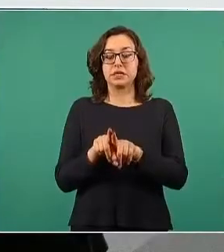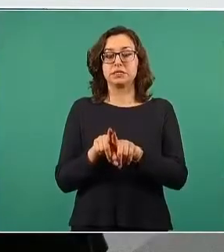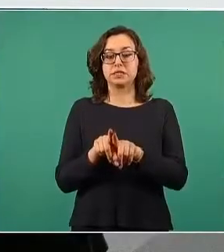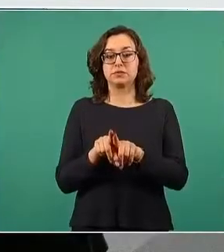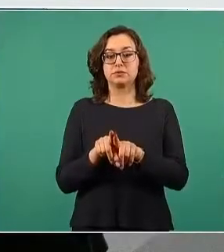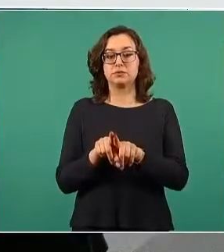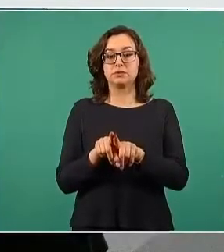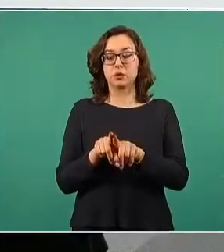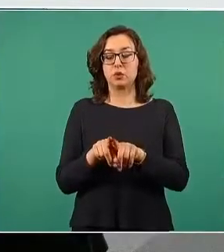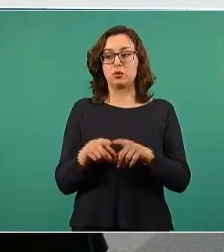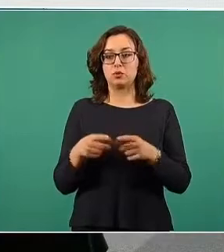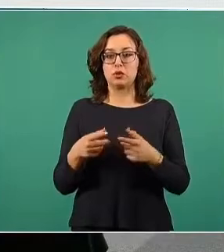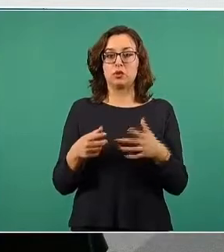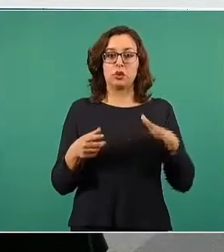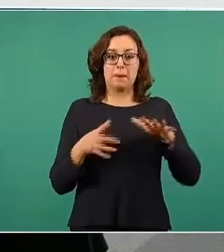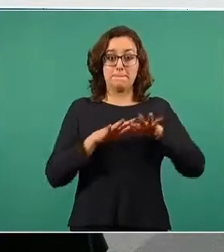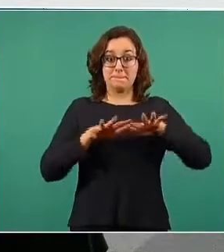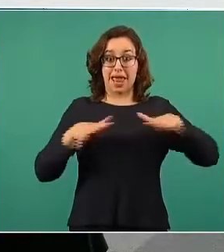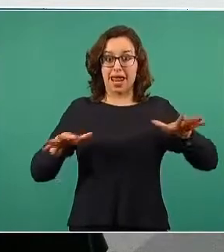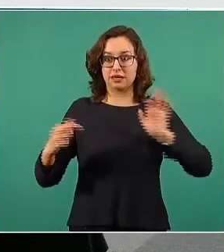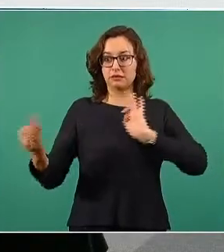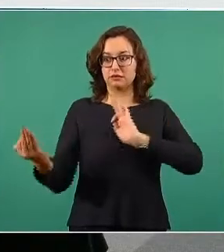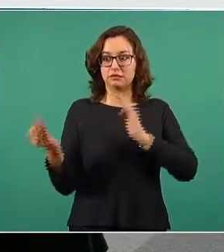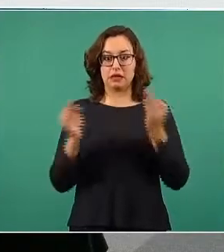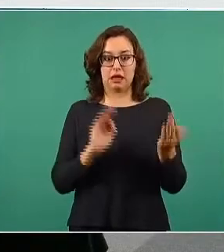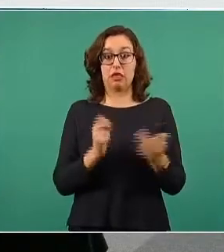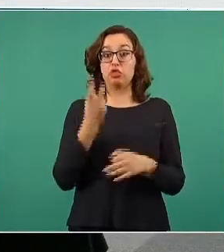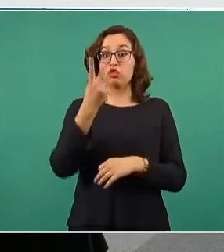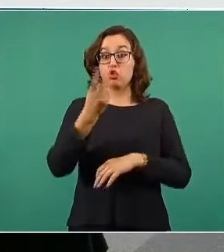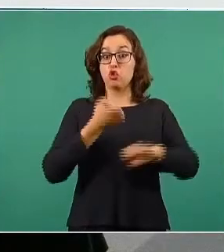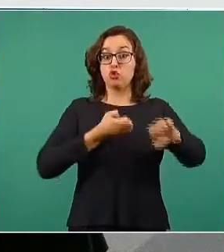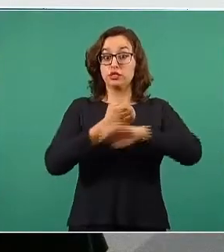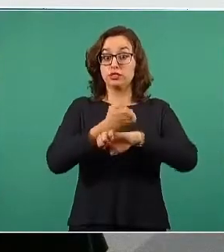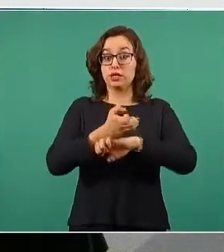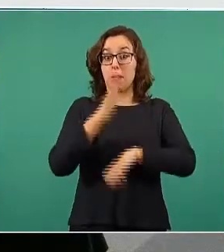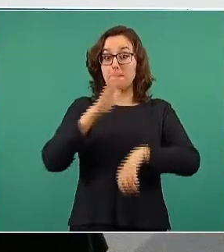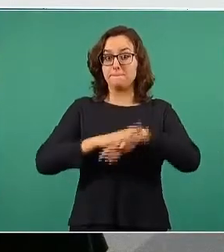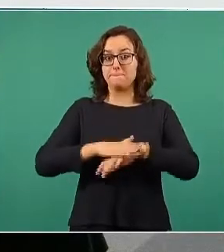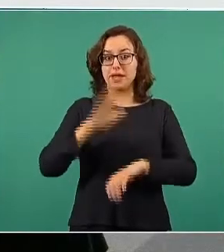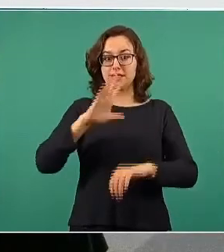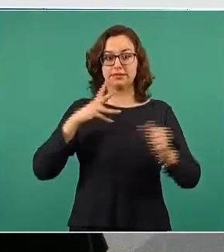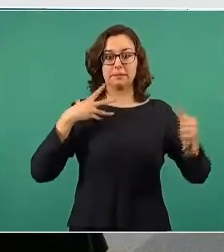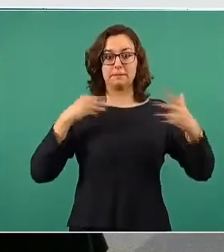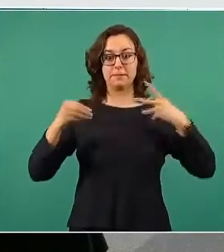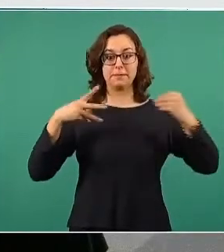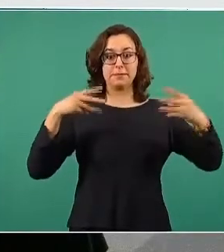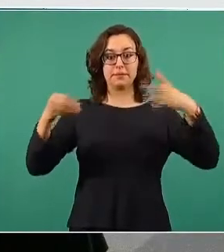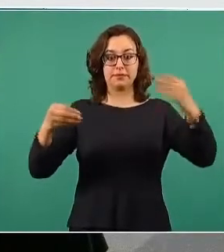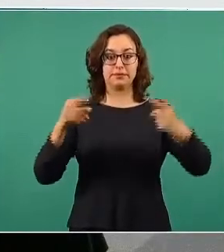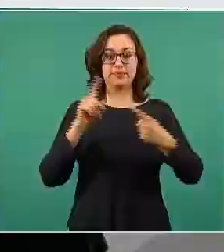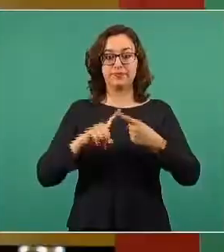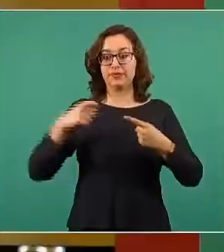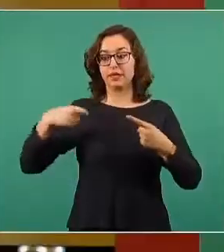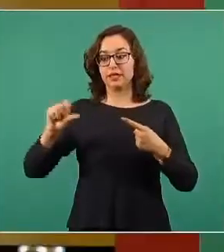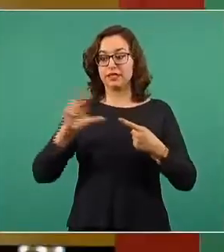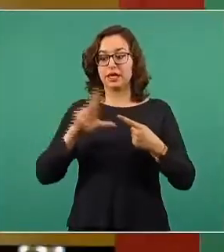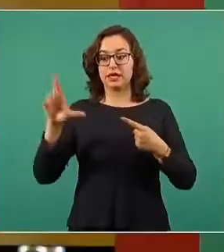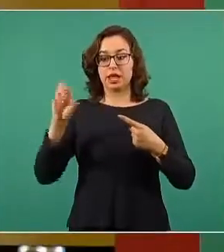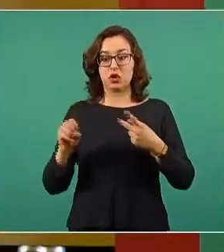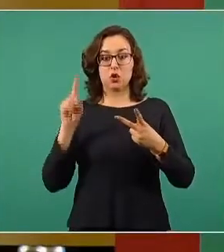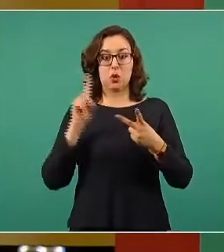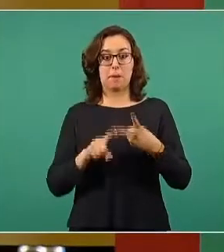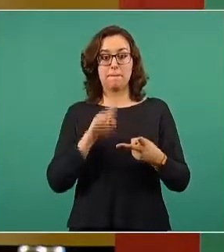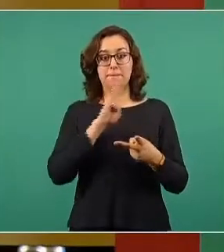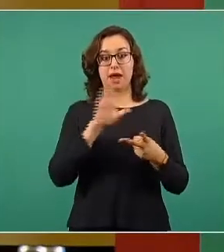claridad 2 entidades federativas que son las que tienen en este momento intensidad epidémica: Quintana Roo y Baja California